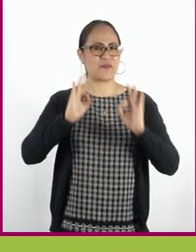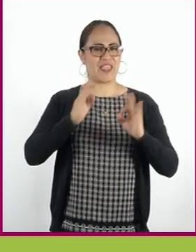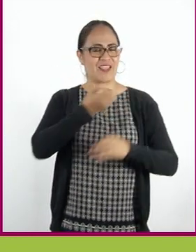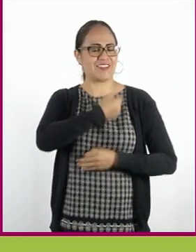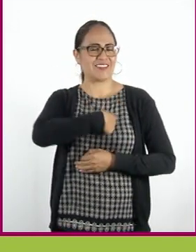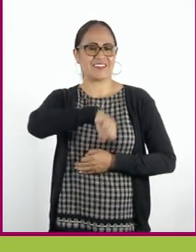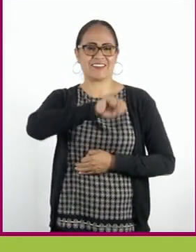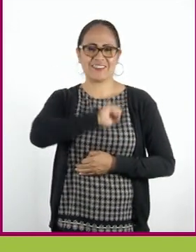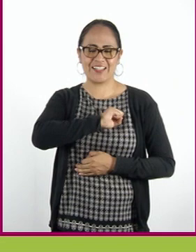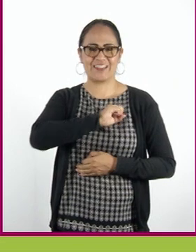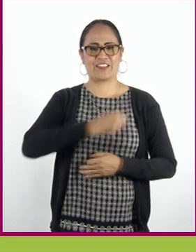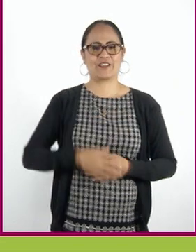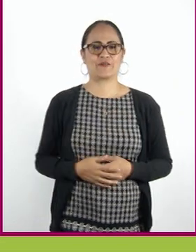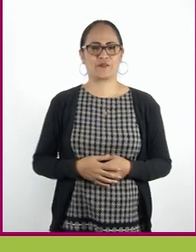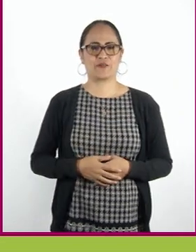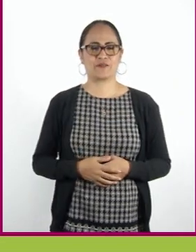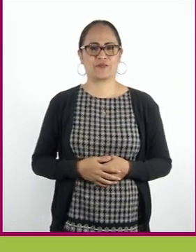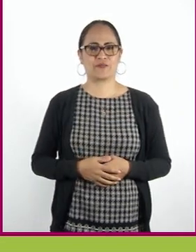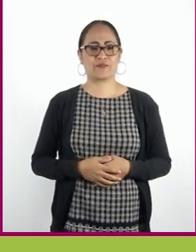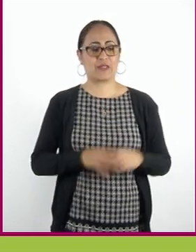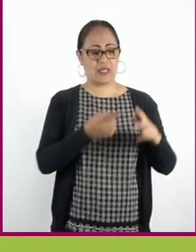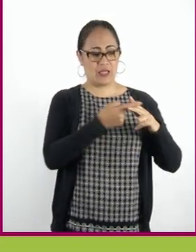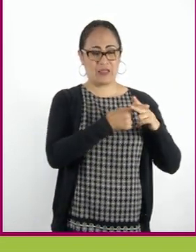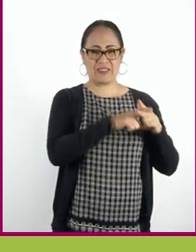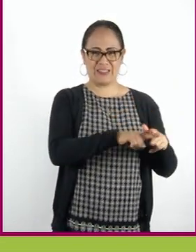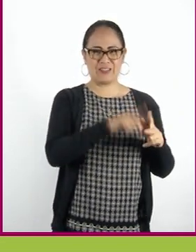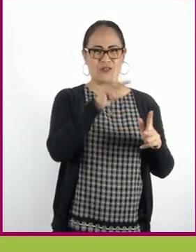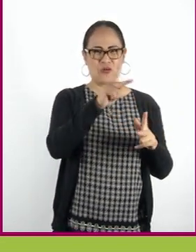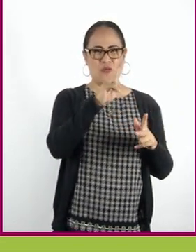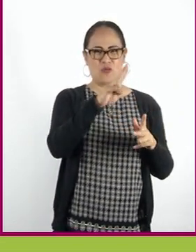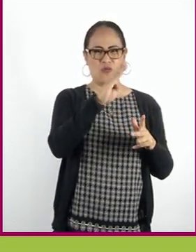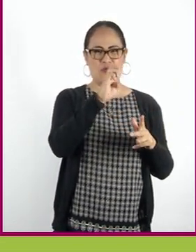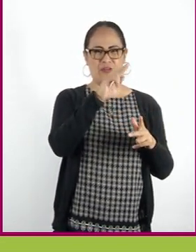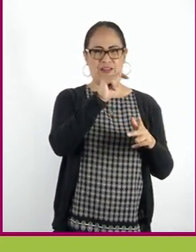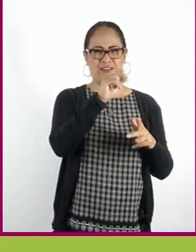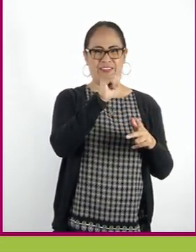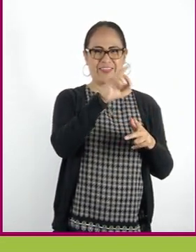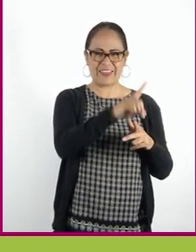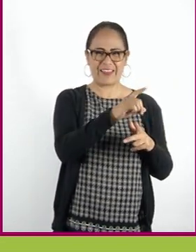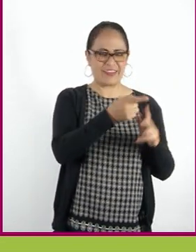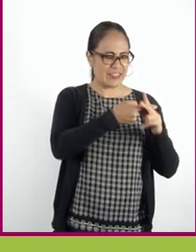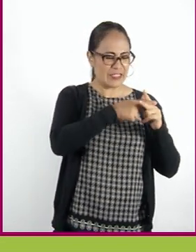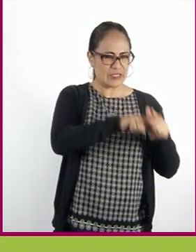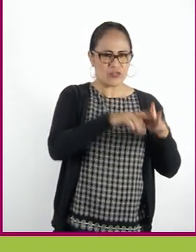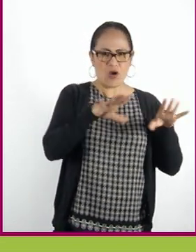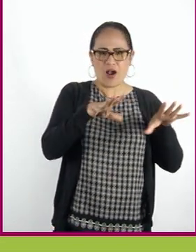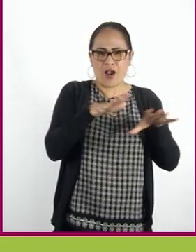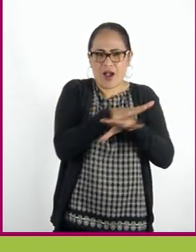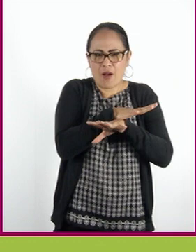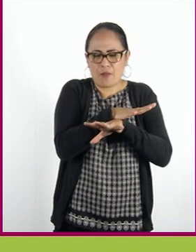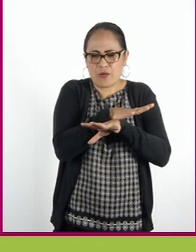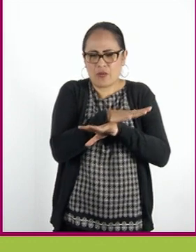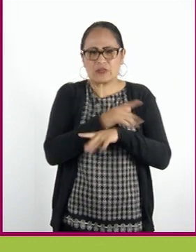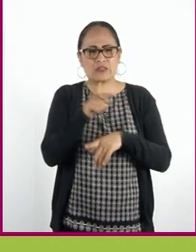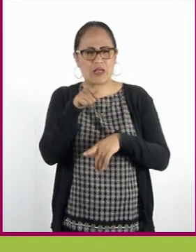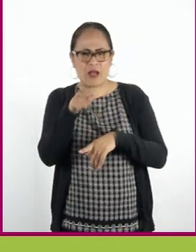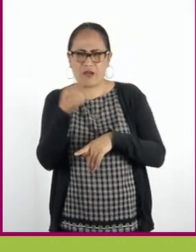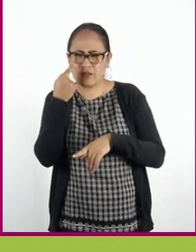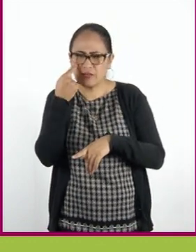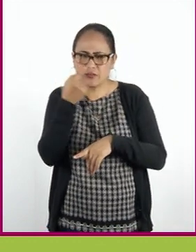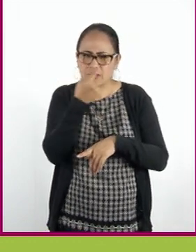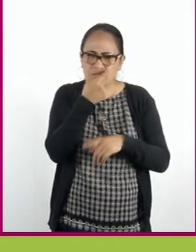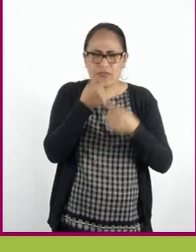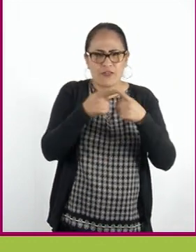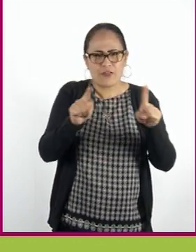sana. Es a partir de la pubertad cuando surgen los cambios que provocan diferencias en